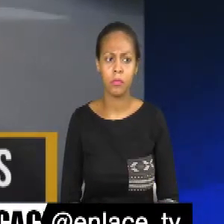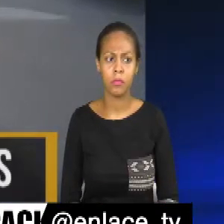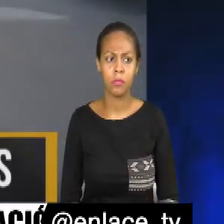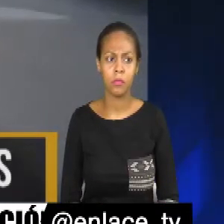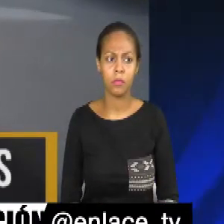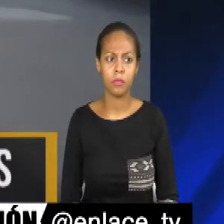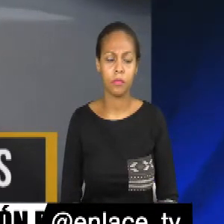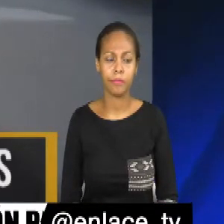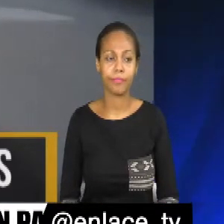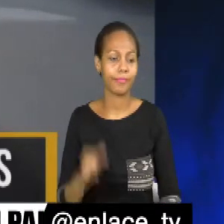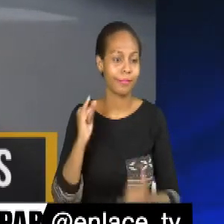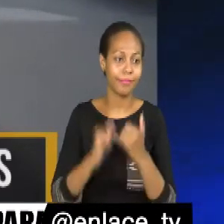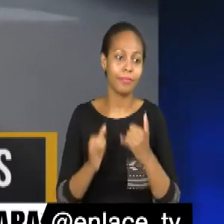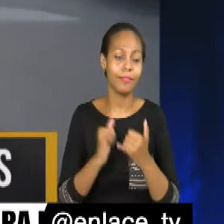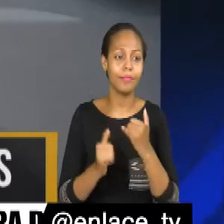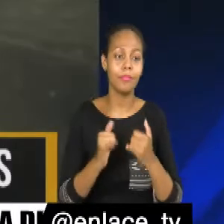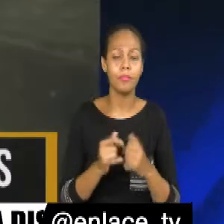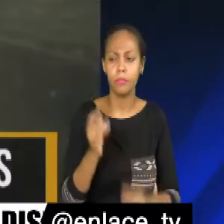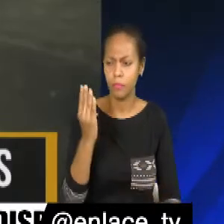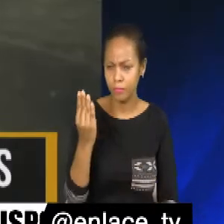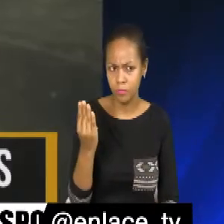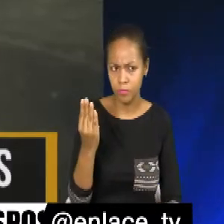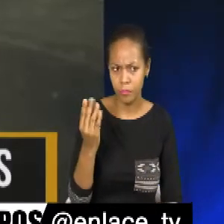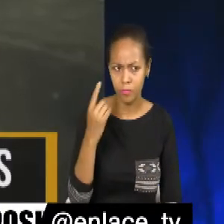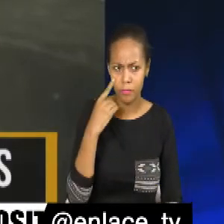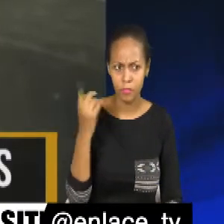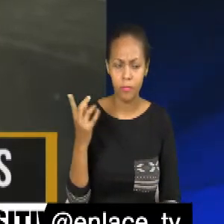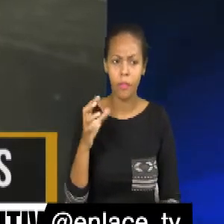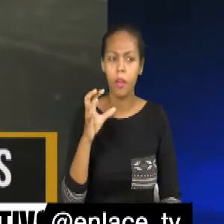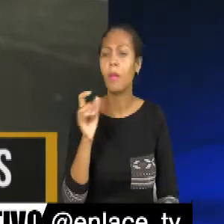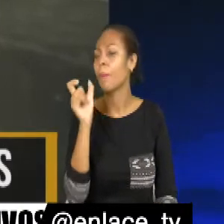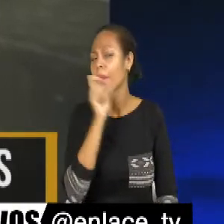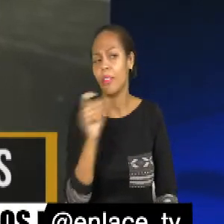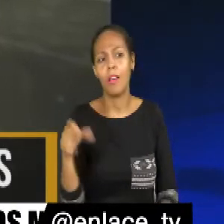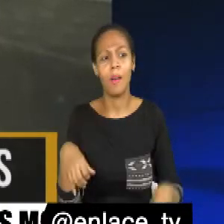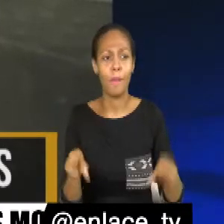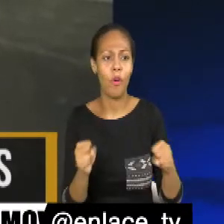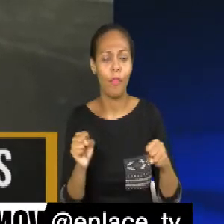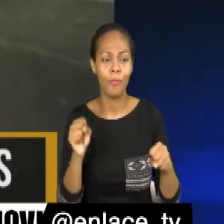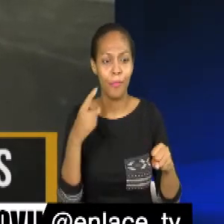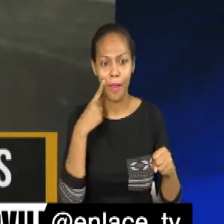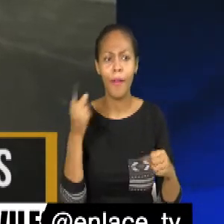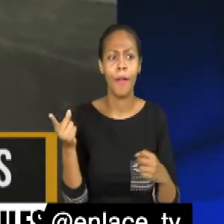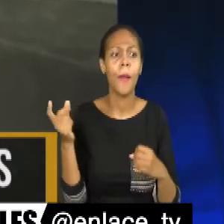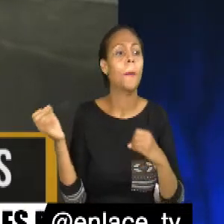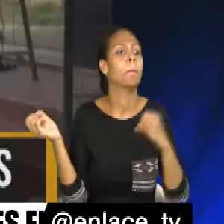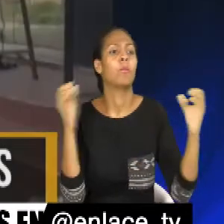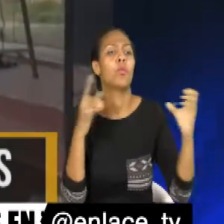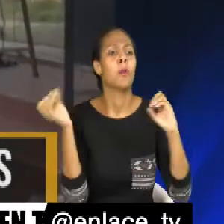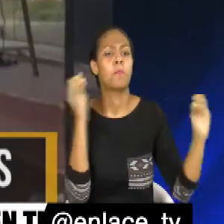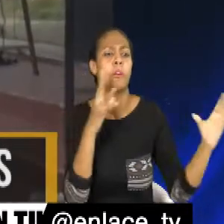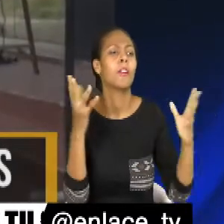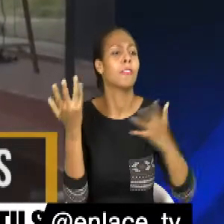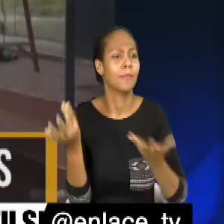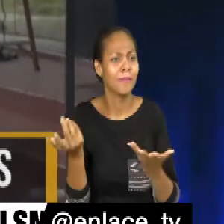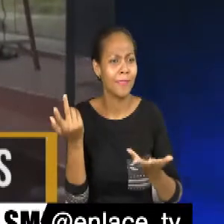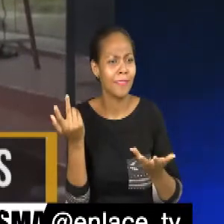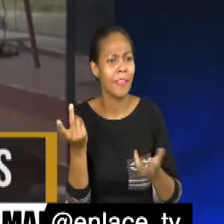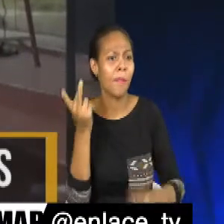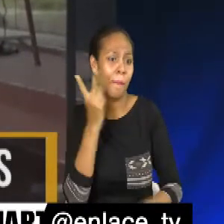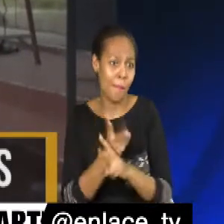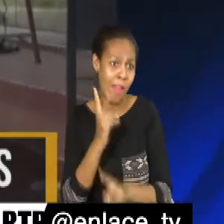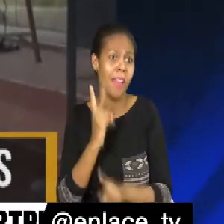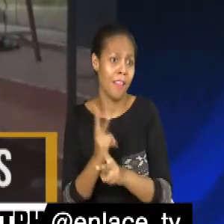Y finalmente, este reportero denuncia la forma como motociclistas hacen estos trasteos a sus espaldas, con todos los riesgos que ellos